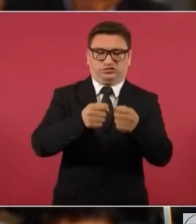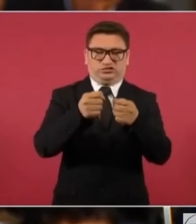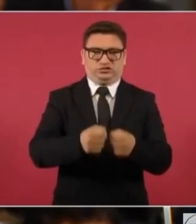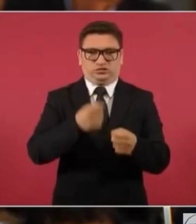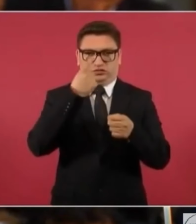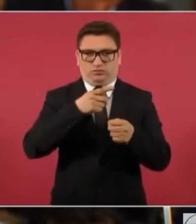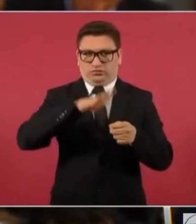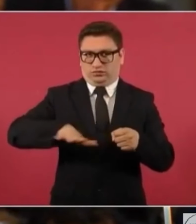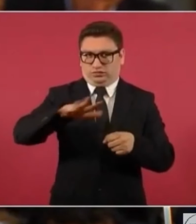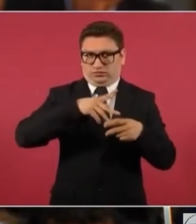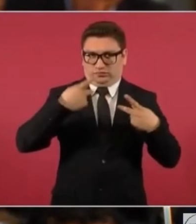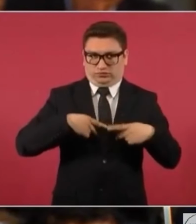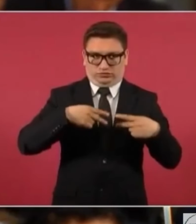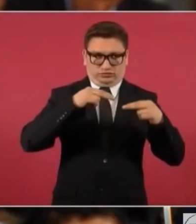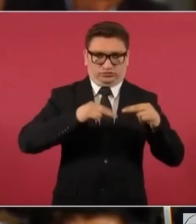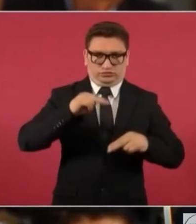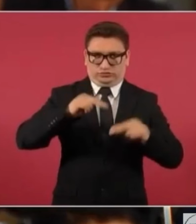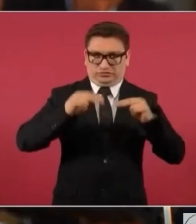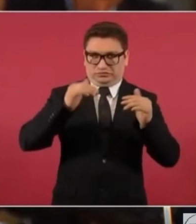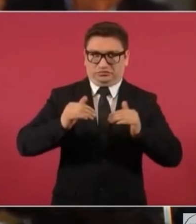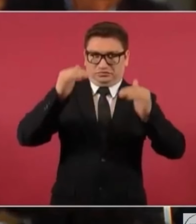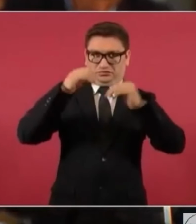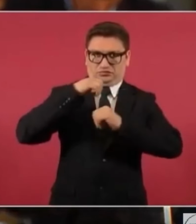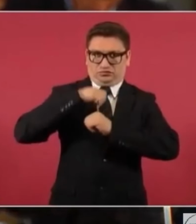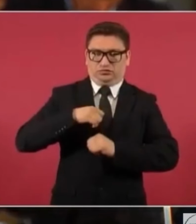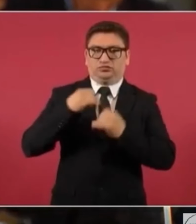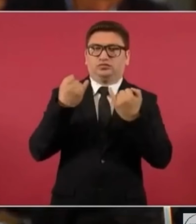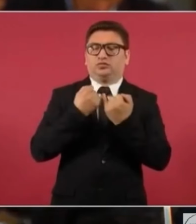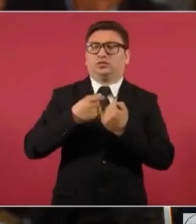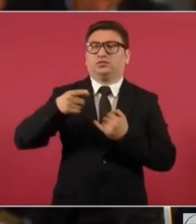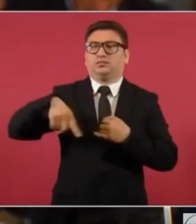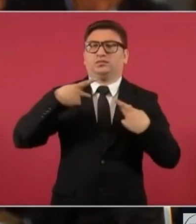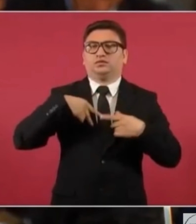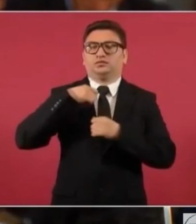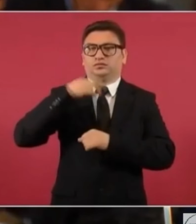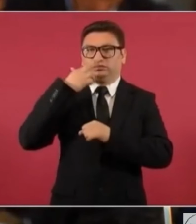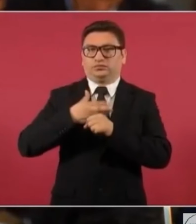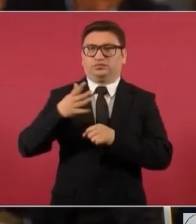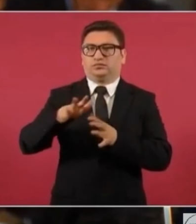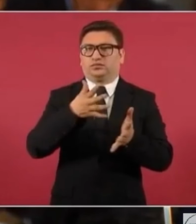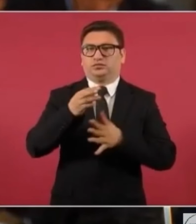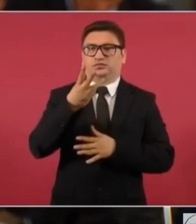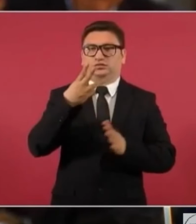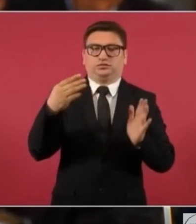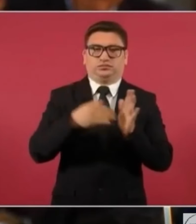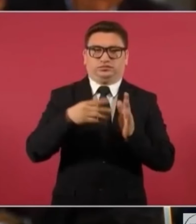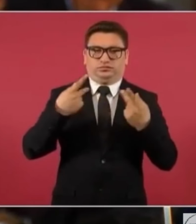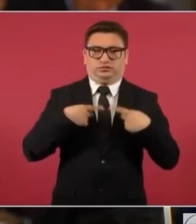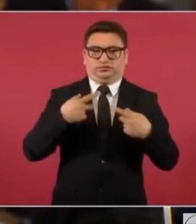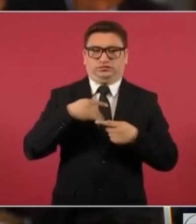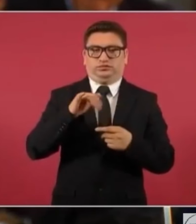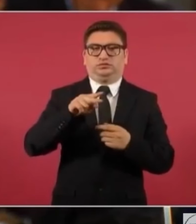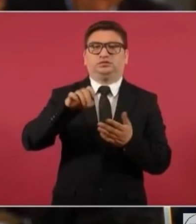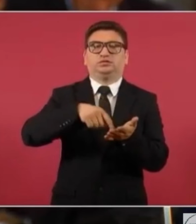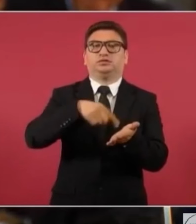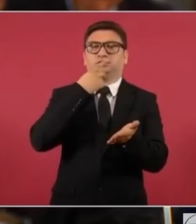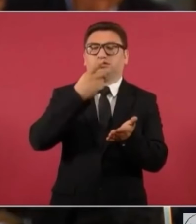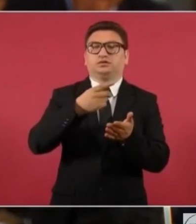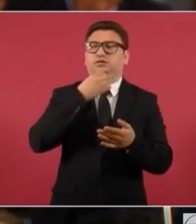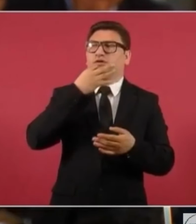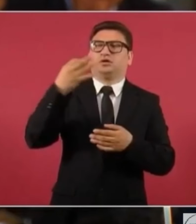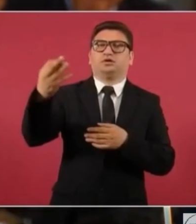para los funcionarios de alto nivel, sino también para mandos medios. Alrededor de 3,000 personas fue lo que indicaron en el INE. ¿Qué le diría a